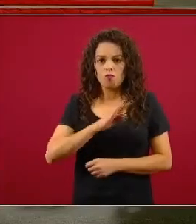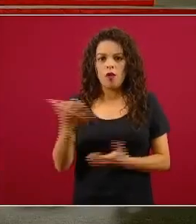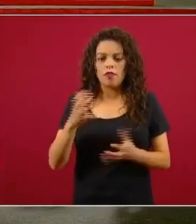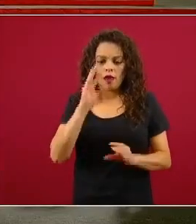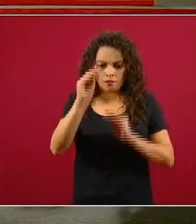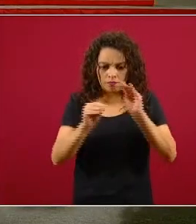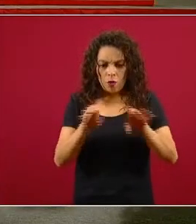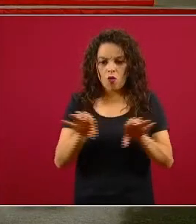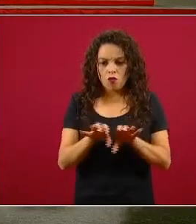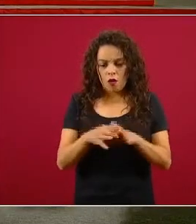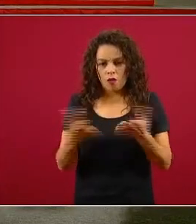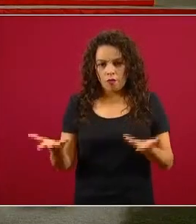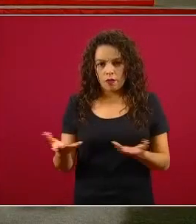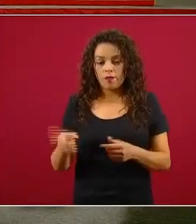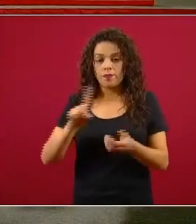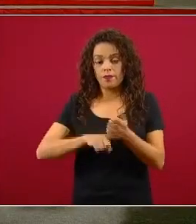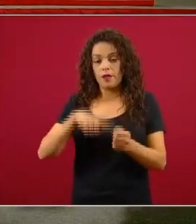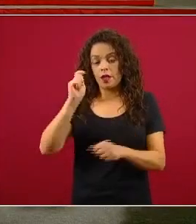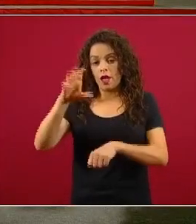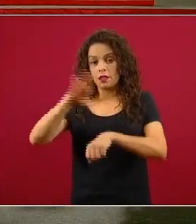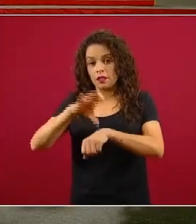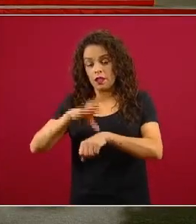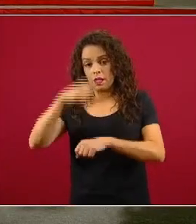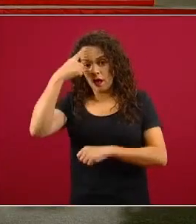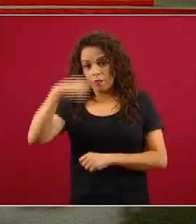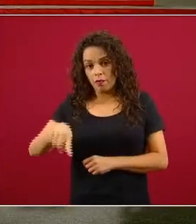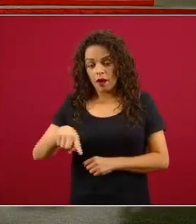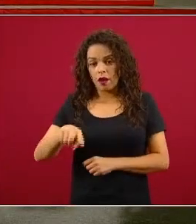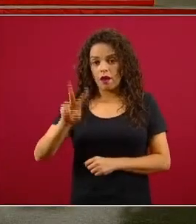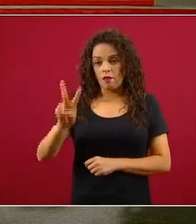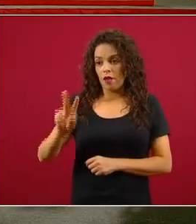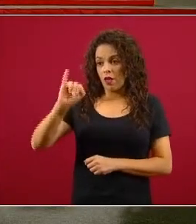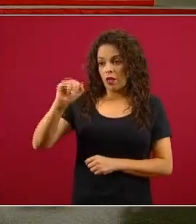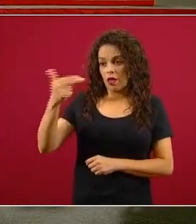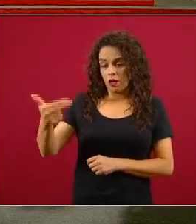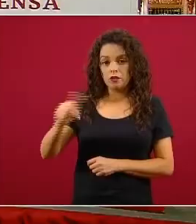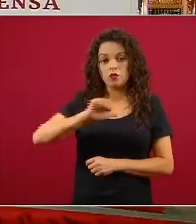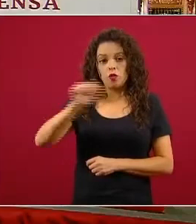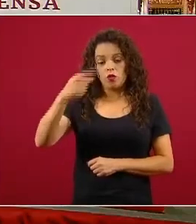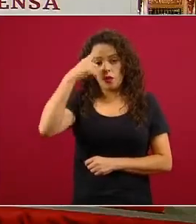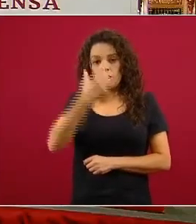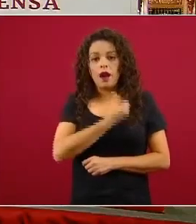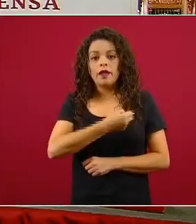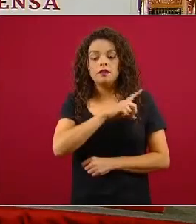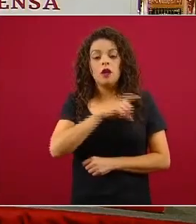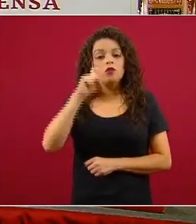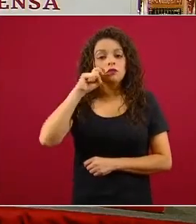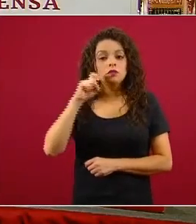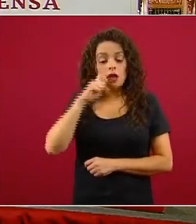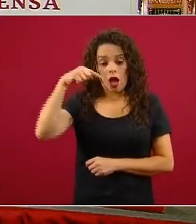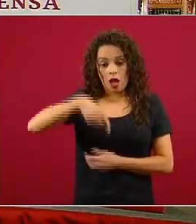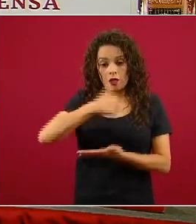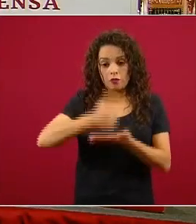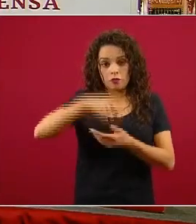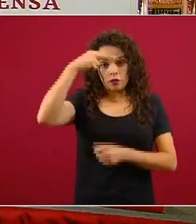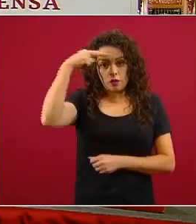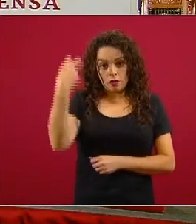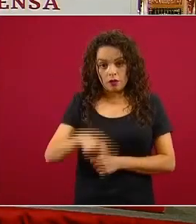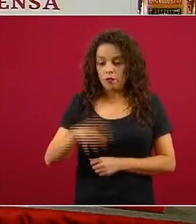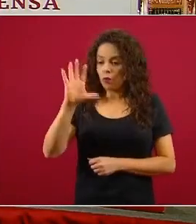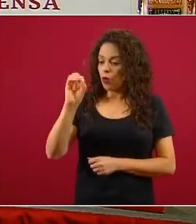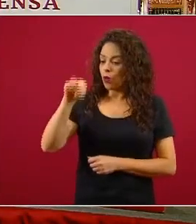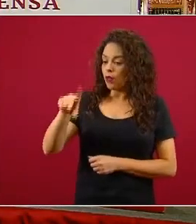especializadas en VIH y las clínicas de salud sexual, aquí concretamente en la Ciudad de México, en las clínicas